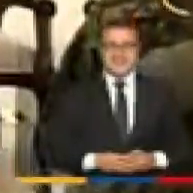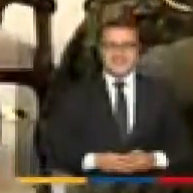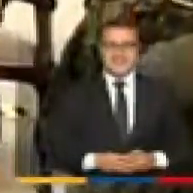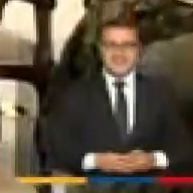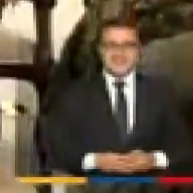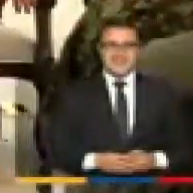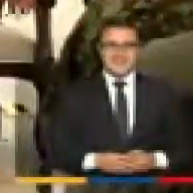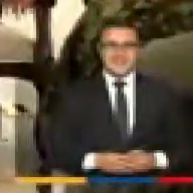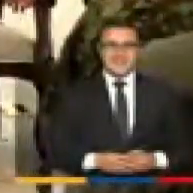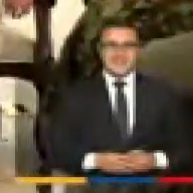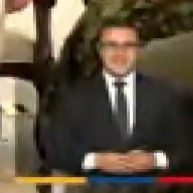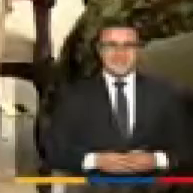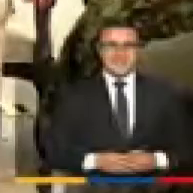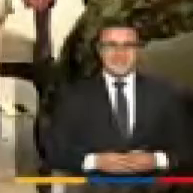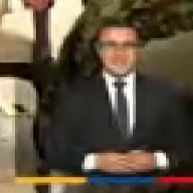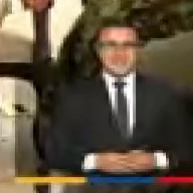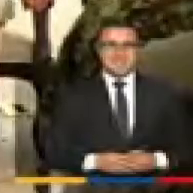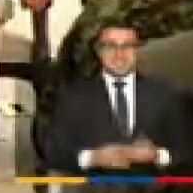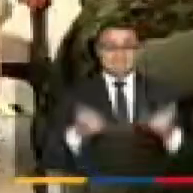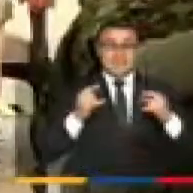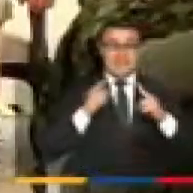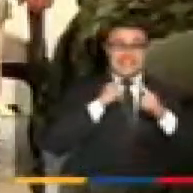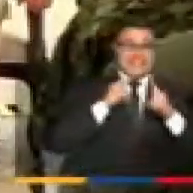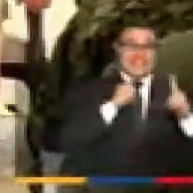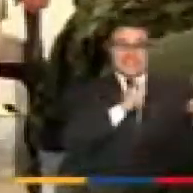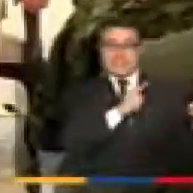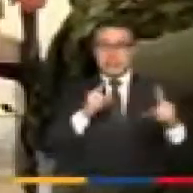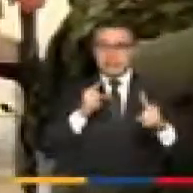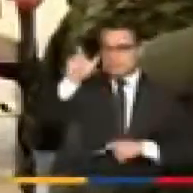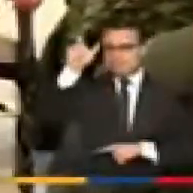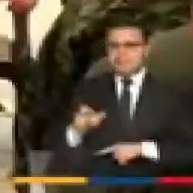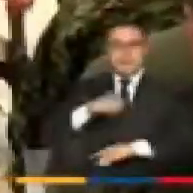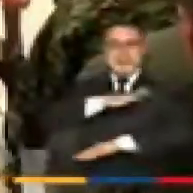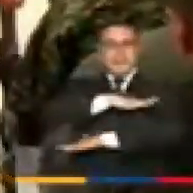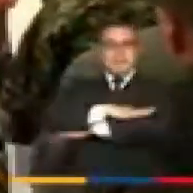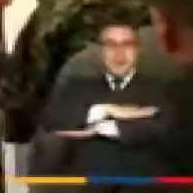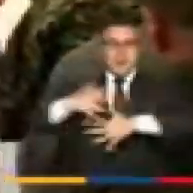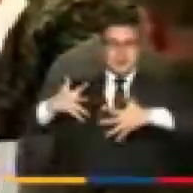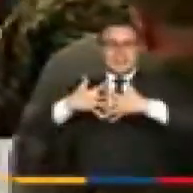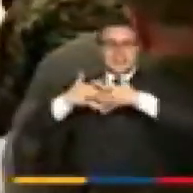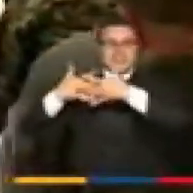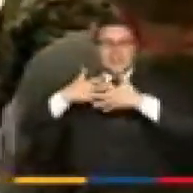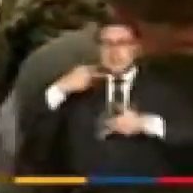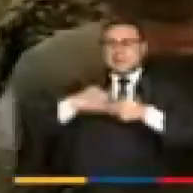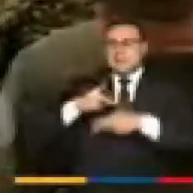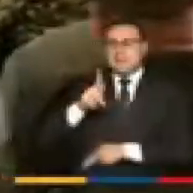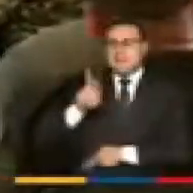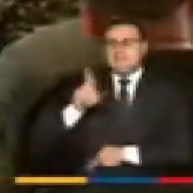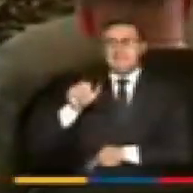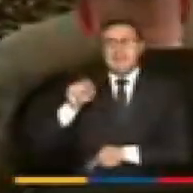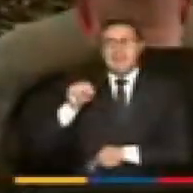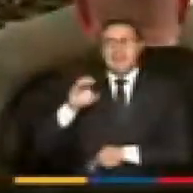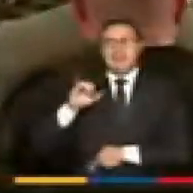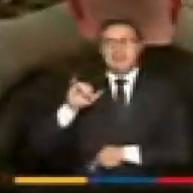Bueno, amigos, Estados Unidos donará 12 helicópteros que serán utilizados para